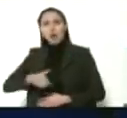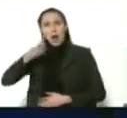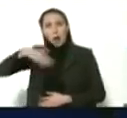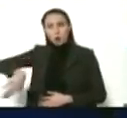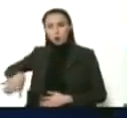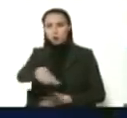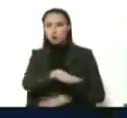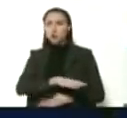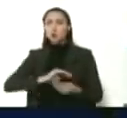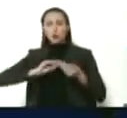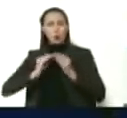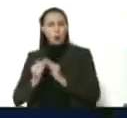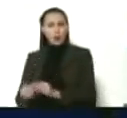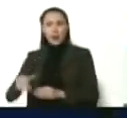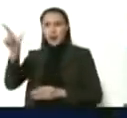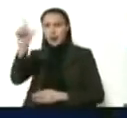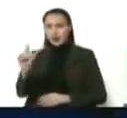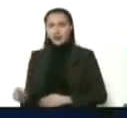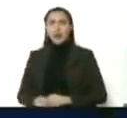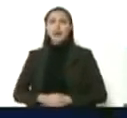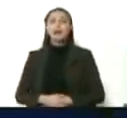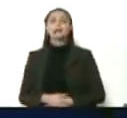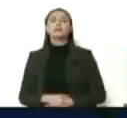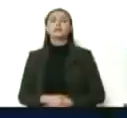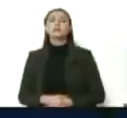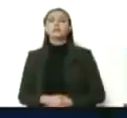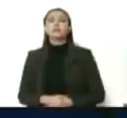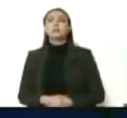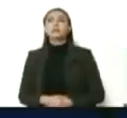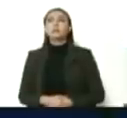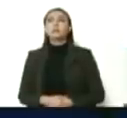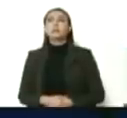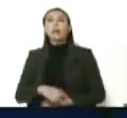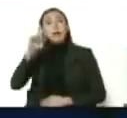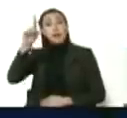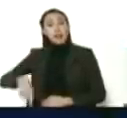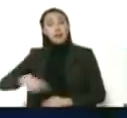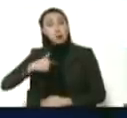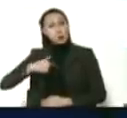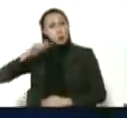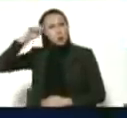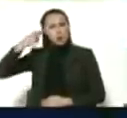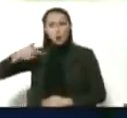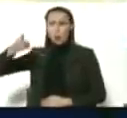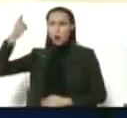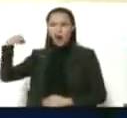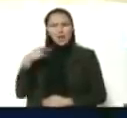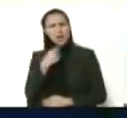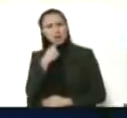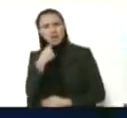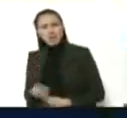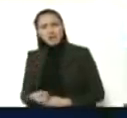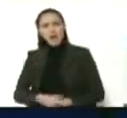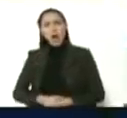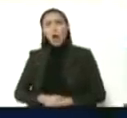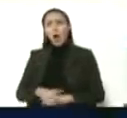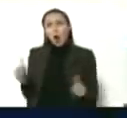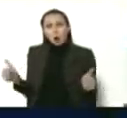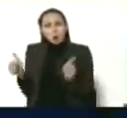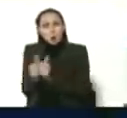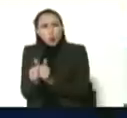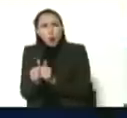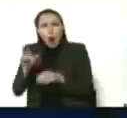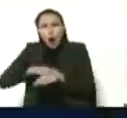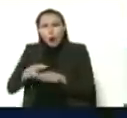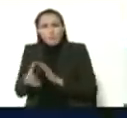Importante comunidad, querida comunidad italiana. Y recuerdo, ayer lo recordaba con uno de los médicos, un